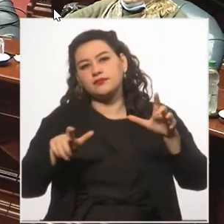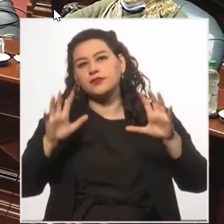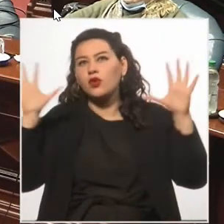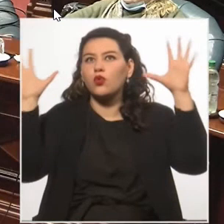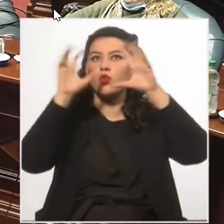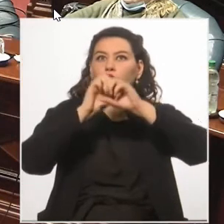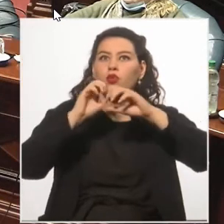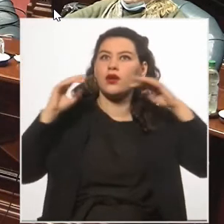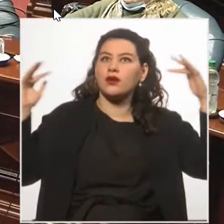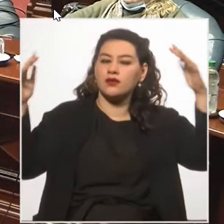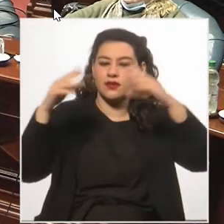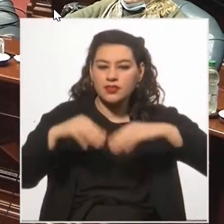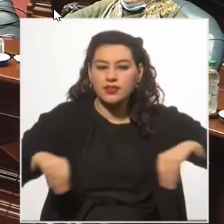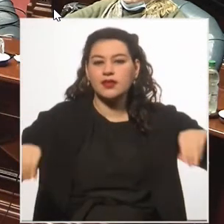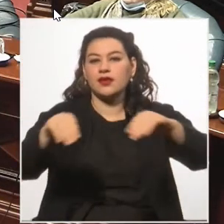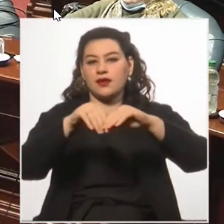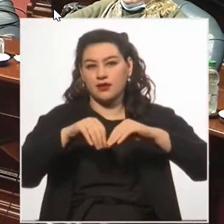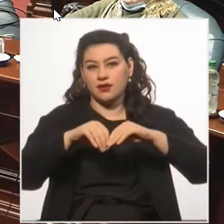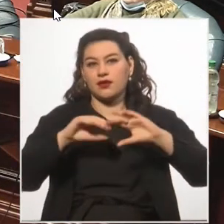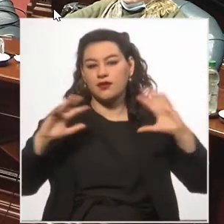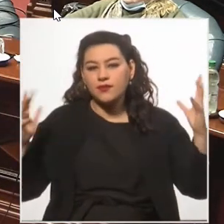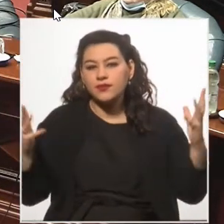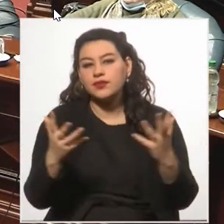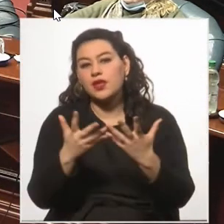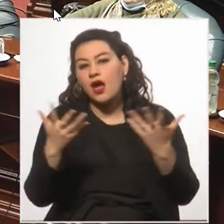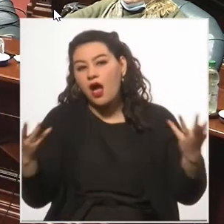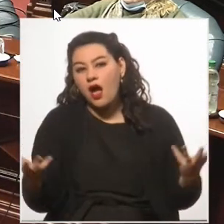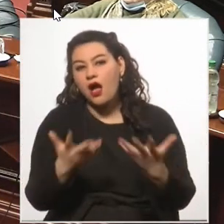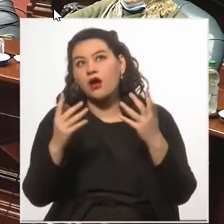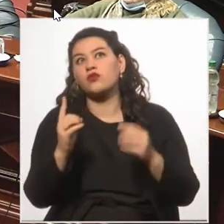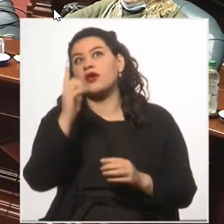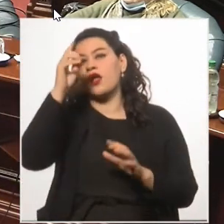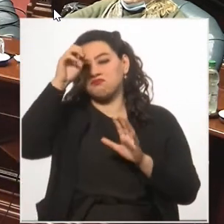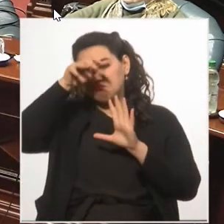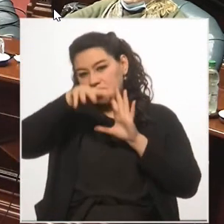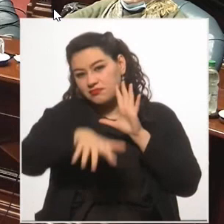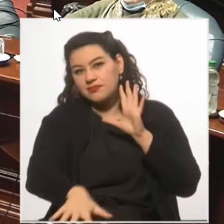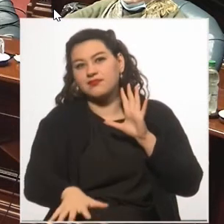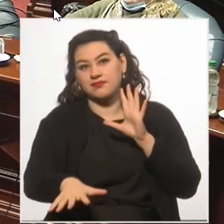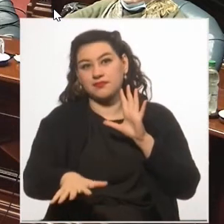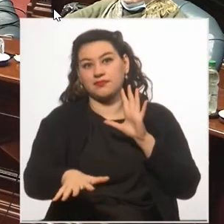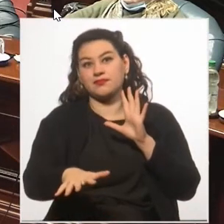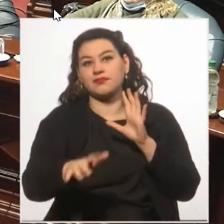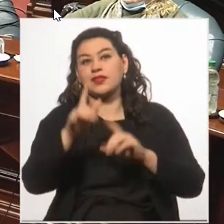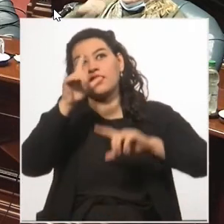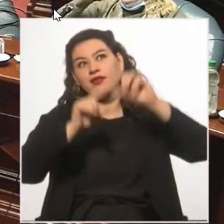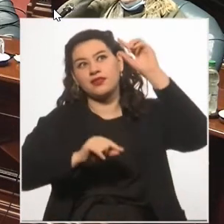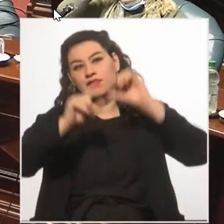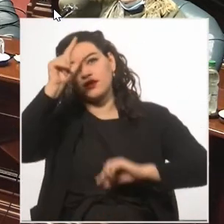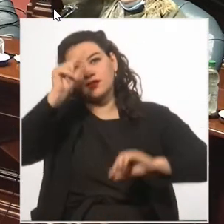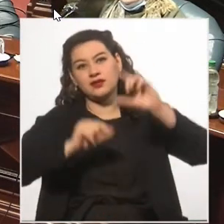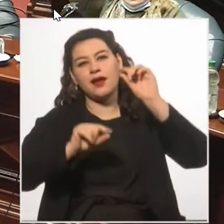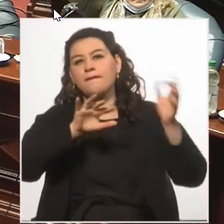oscura, como tierra del surco, algo desciende desde lo alto. La vibración de las estrellas